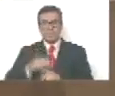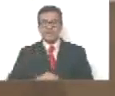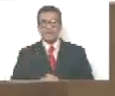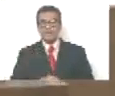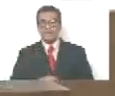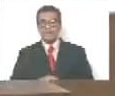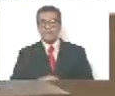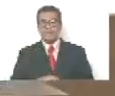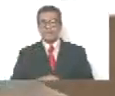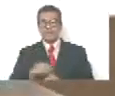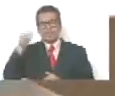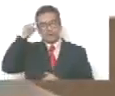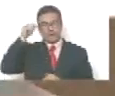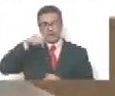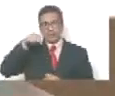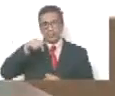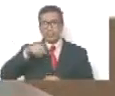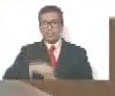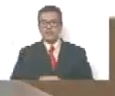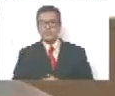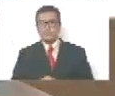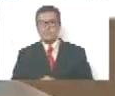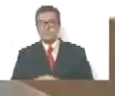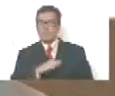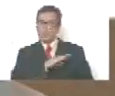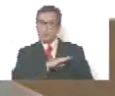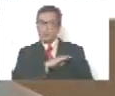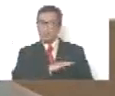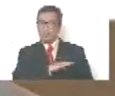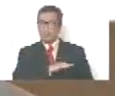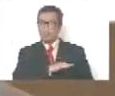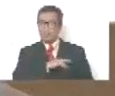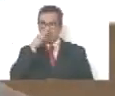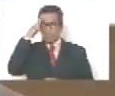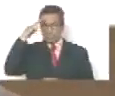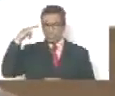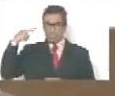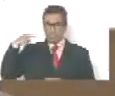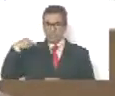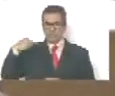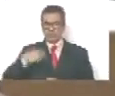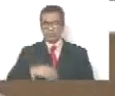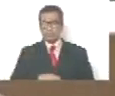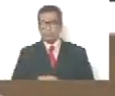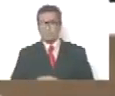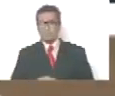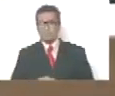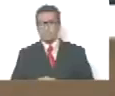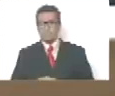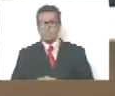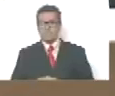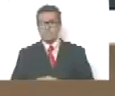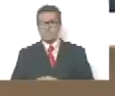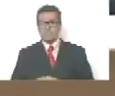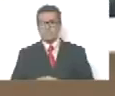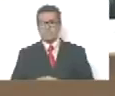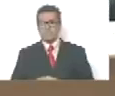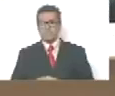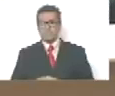Hoy para mí es un honor realmente viniendo de raíces de